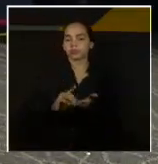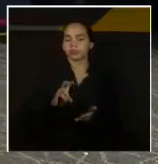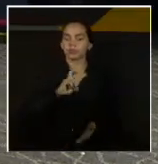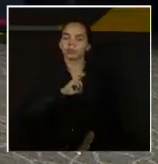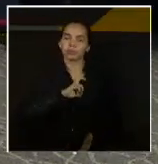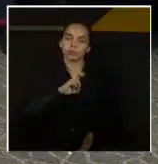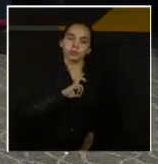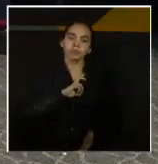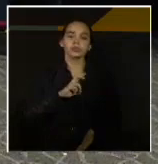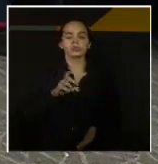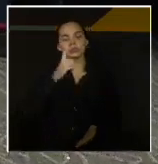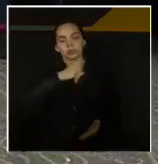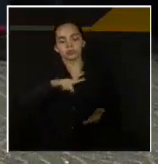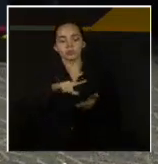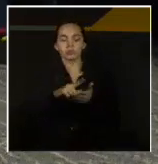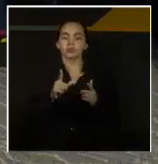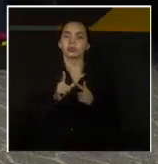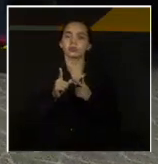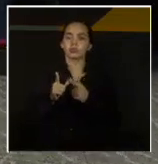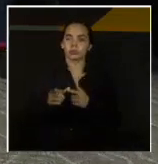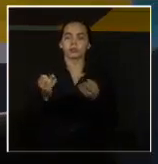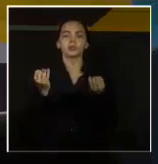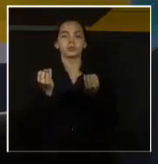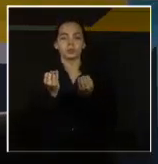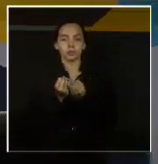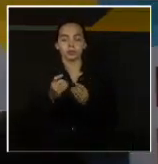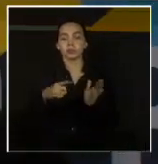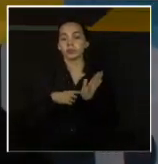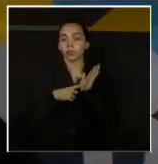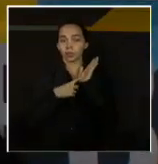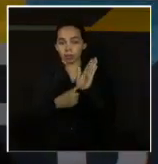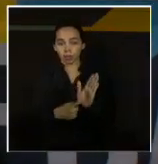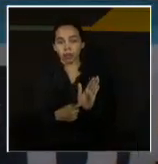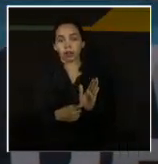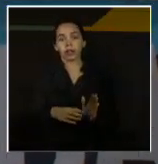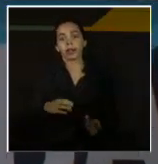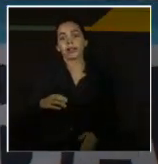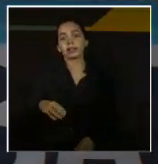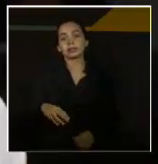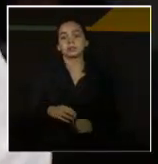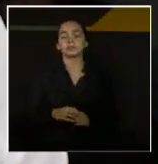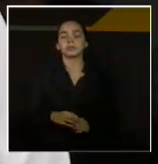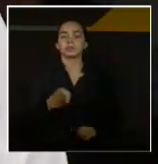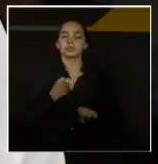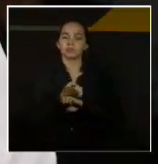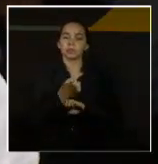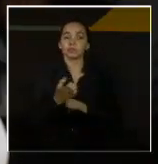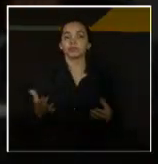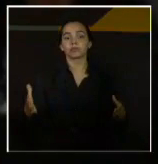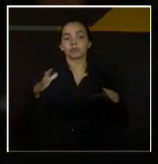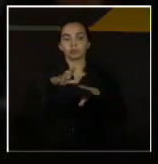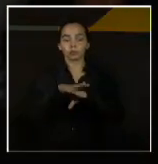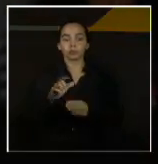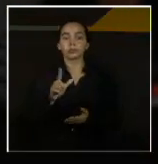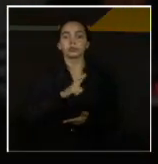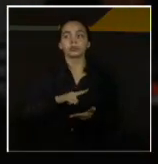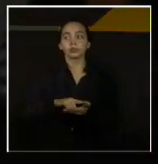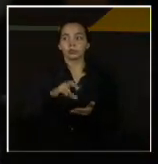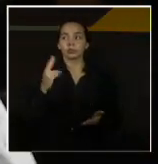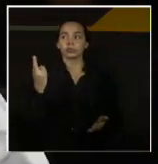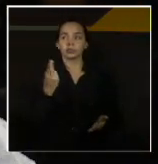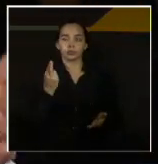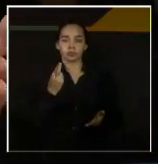de acuerdo a la ley. Asimismo, vamos a proponer al Congreso del Estado los cambios a la ley que sean